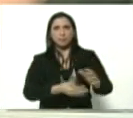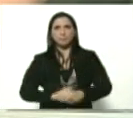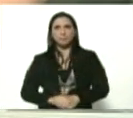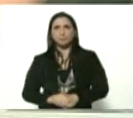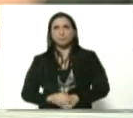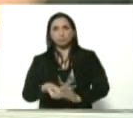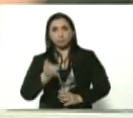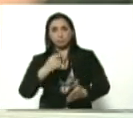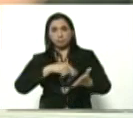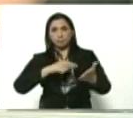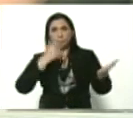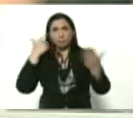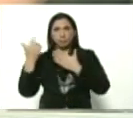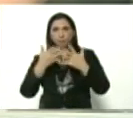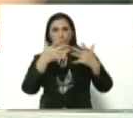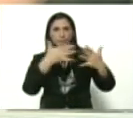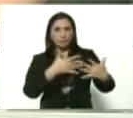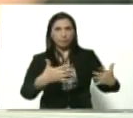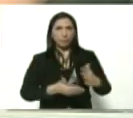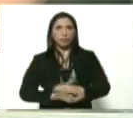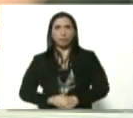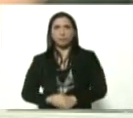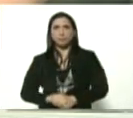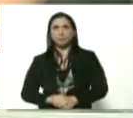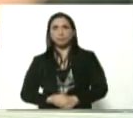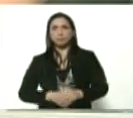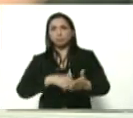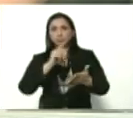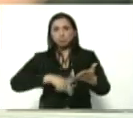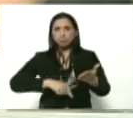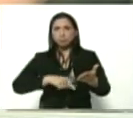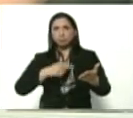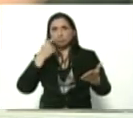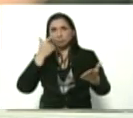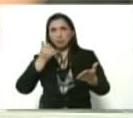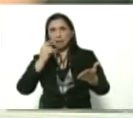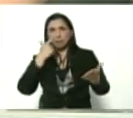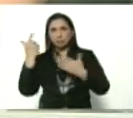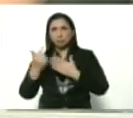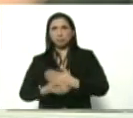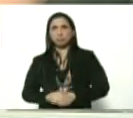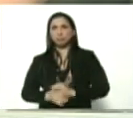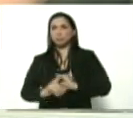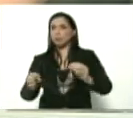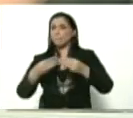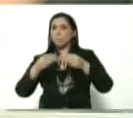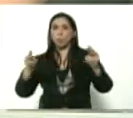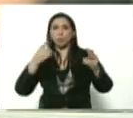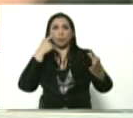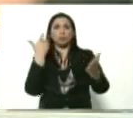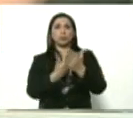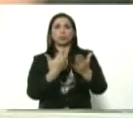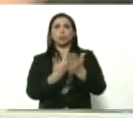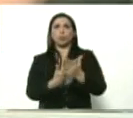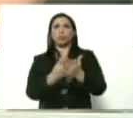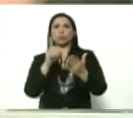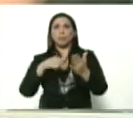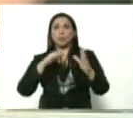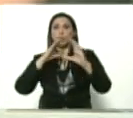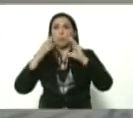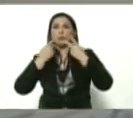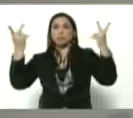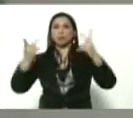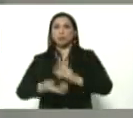está el contrato. Aquí están las firmas. Ya es público, notorio y